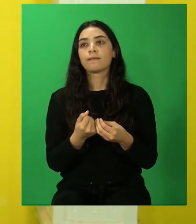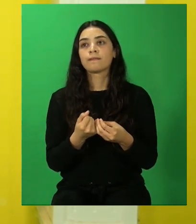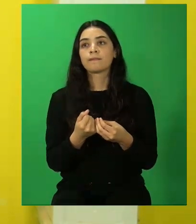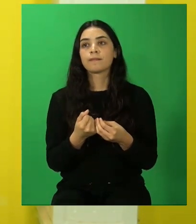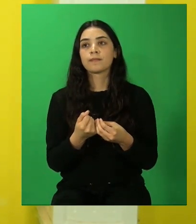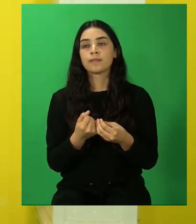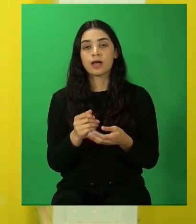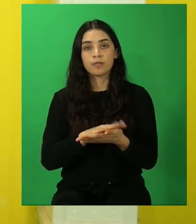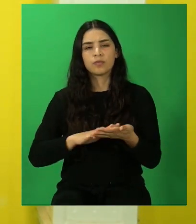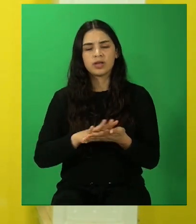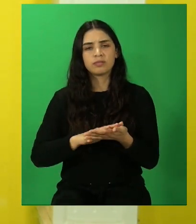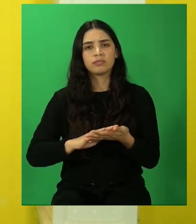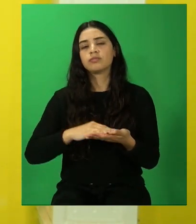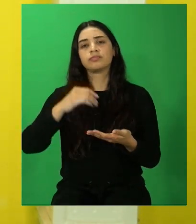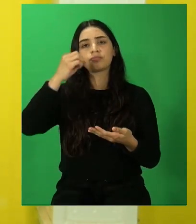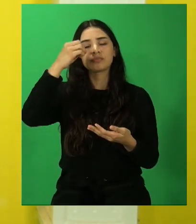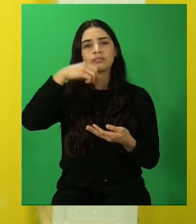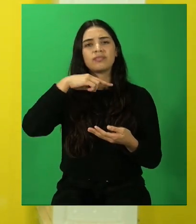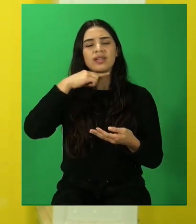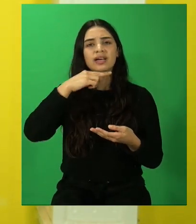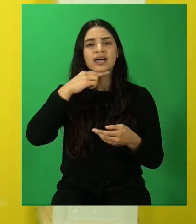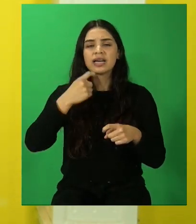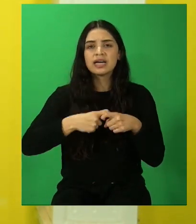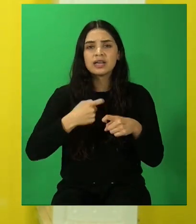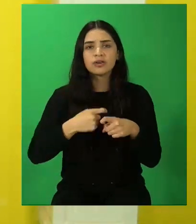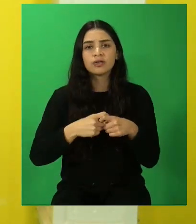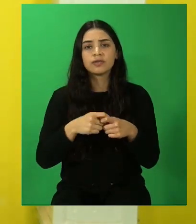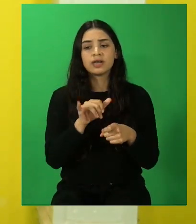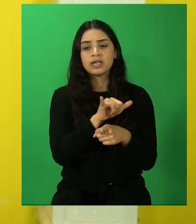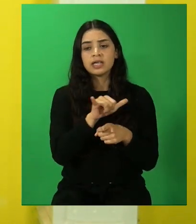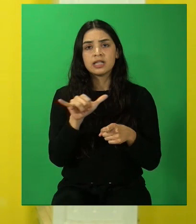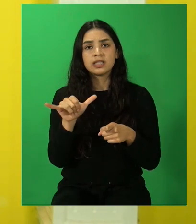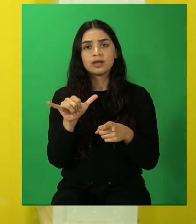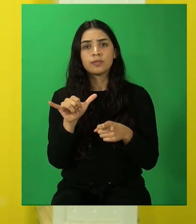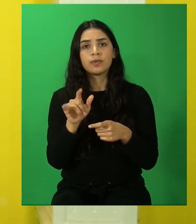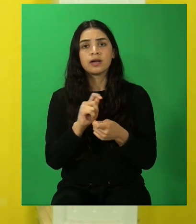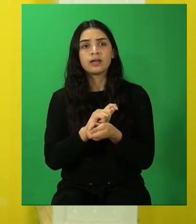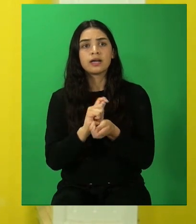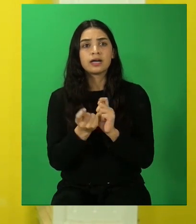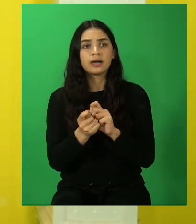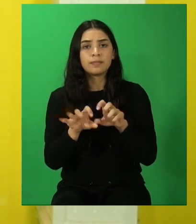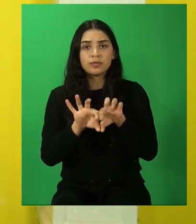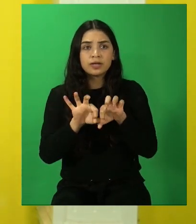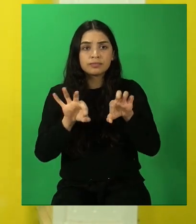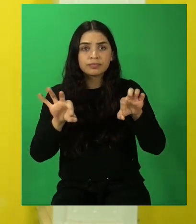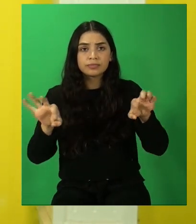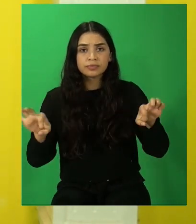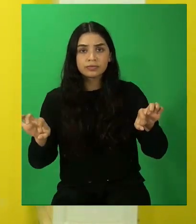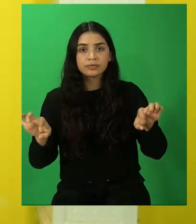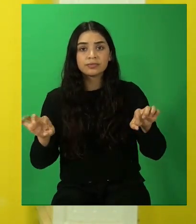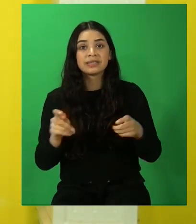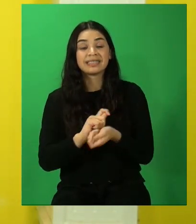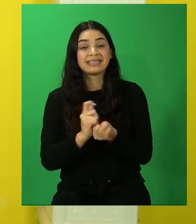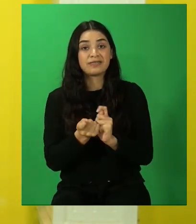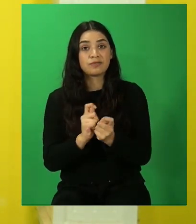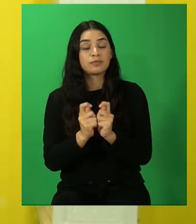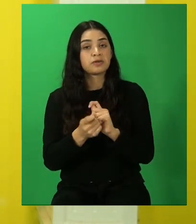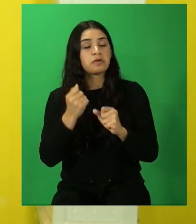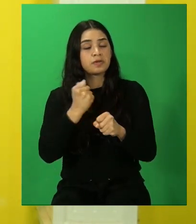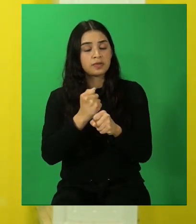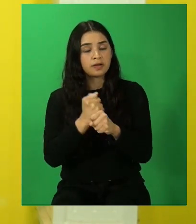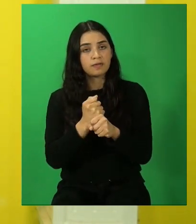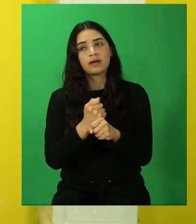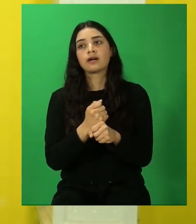cobre, va después a producir una cañería al final. Y estos tres se